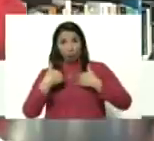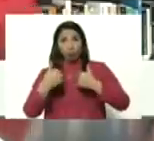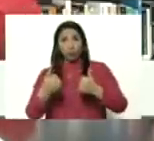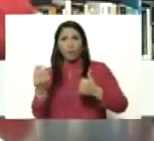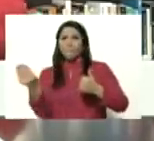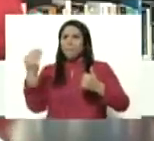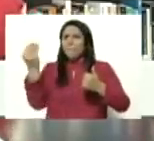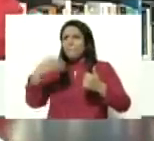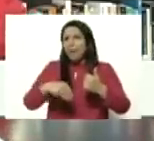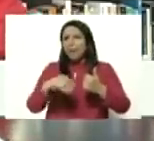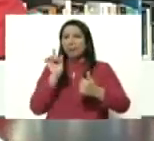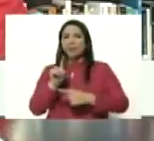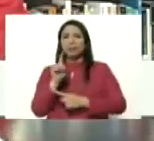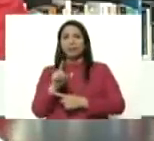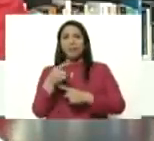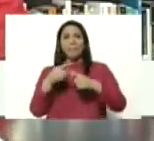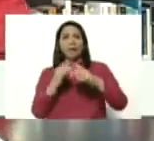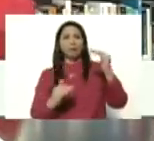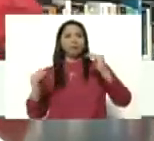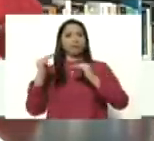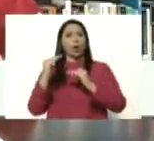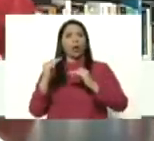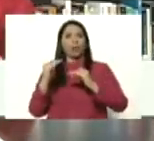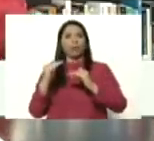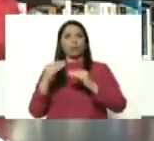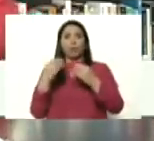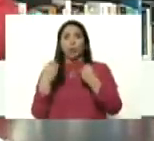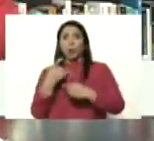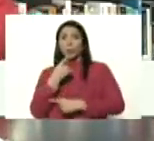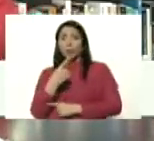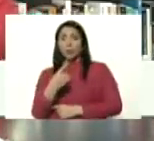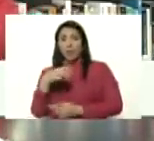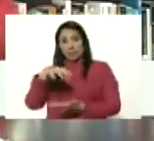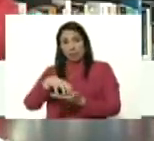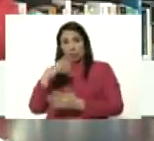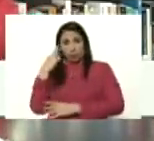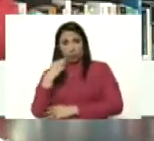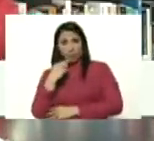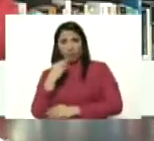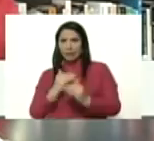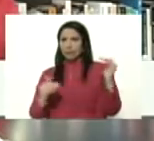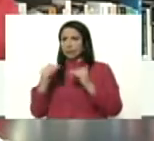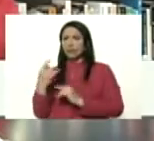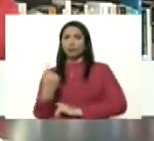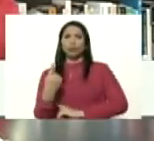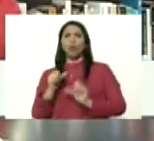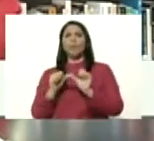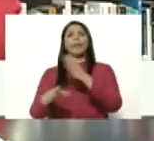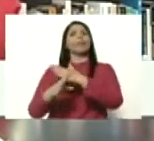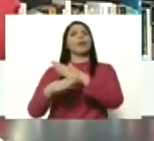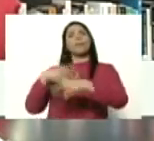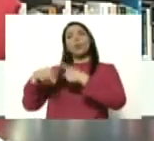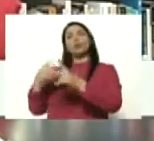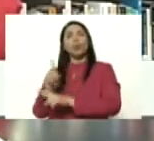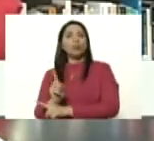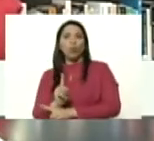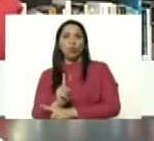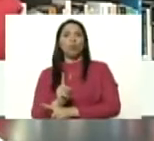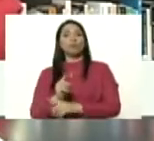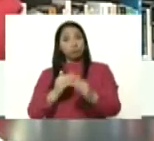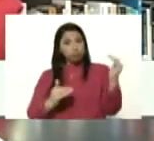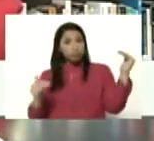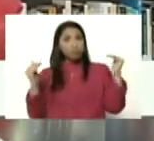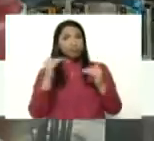más necesitan para crecer? Como decían de Guayana, para crecer, no solo para mantener la producción, sino para